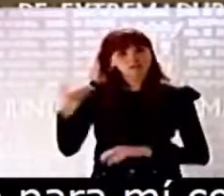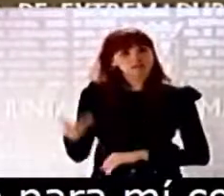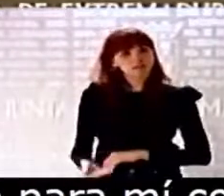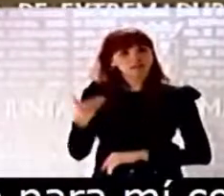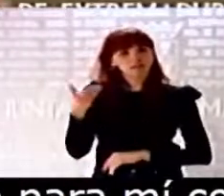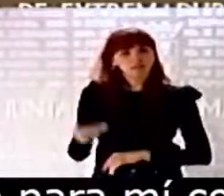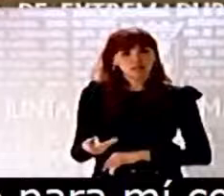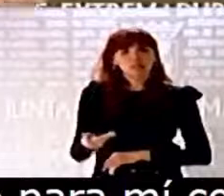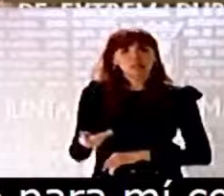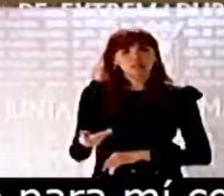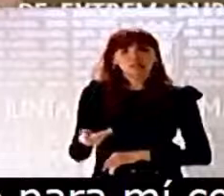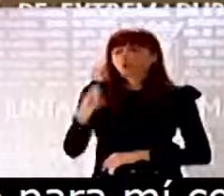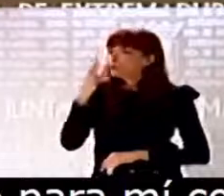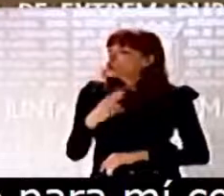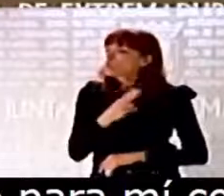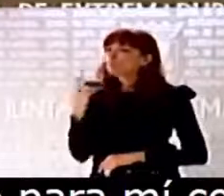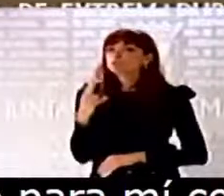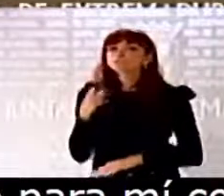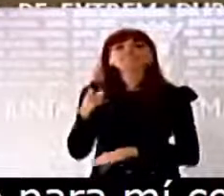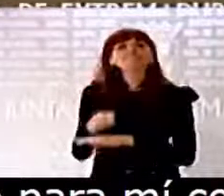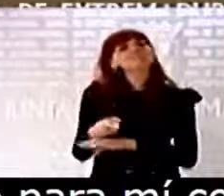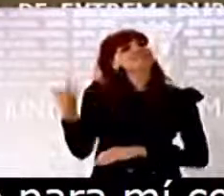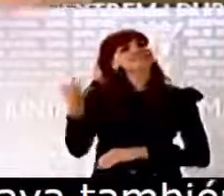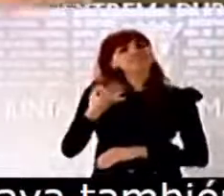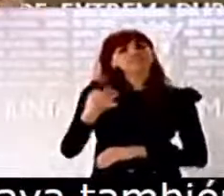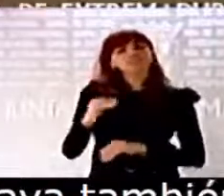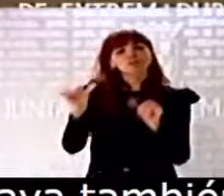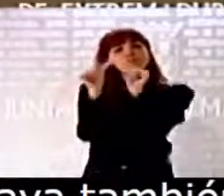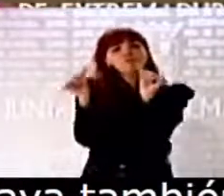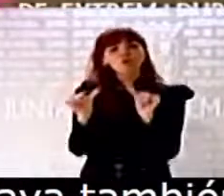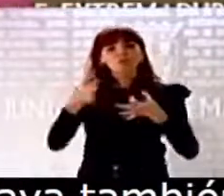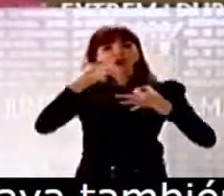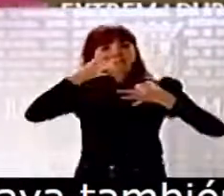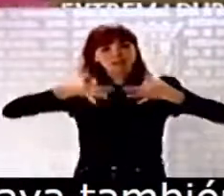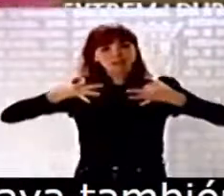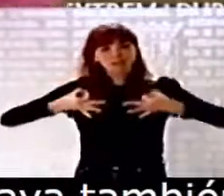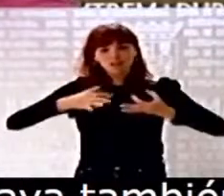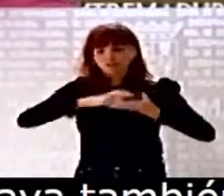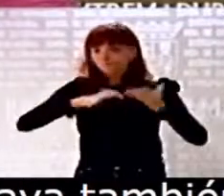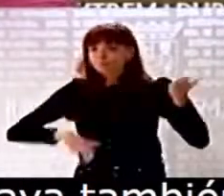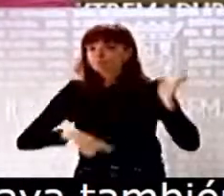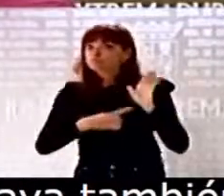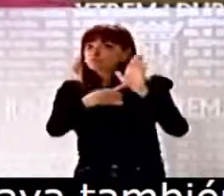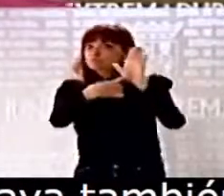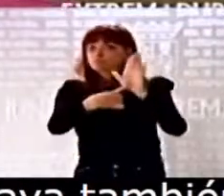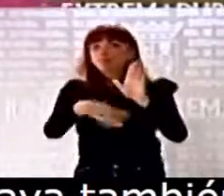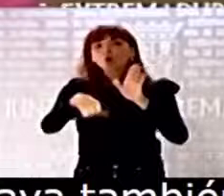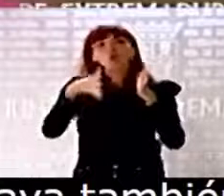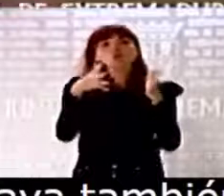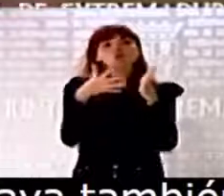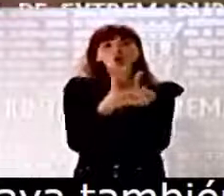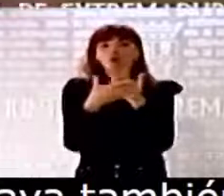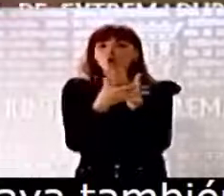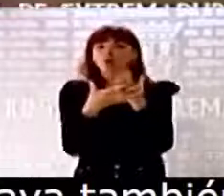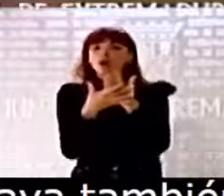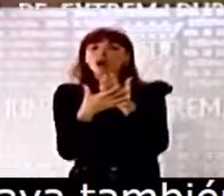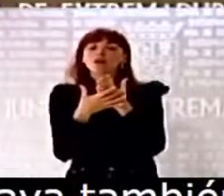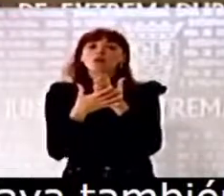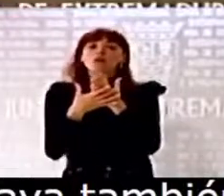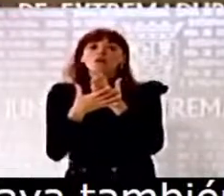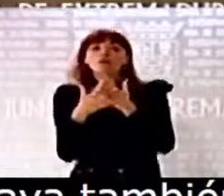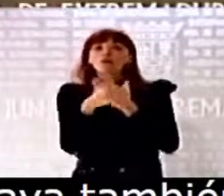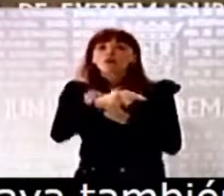que haya también un compromiso y una formalización de ese compromiso del Consejo de Gobierno con la